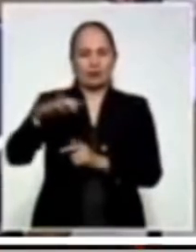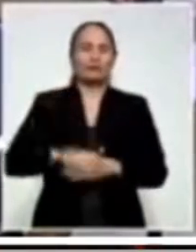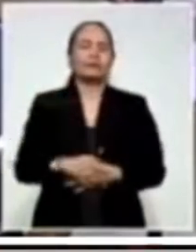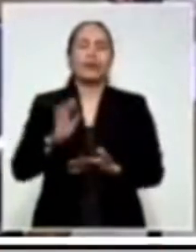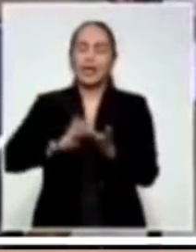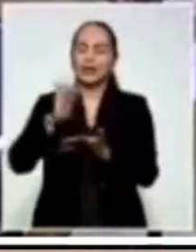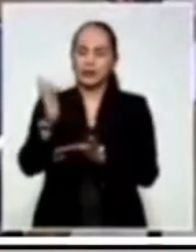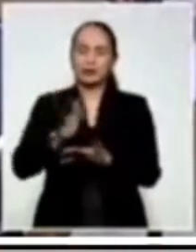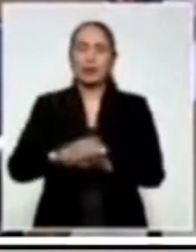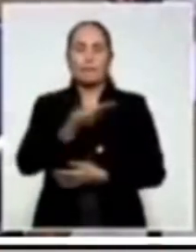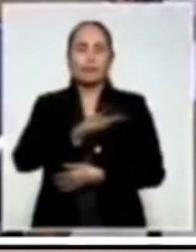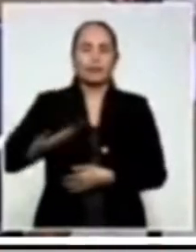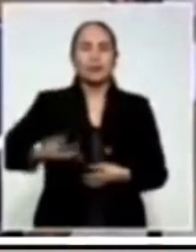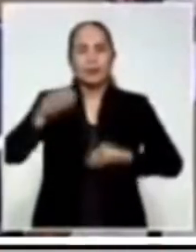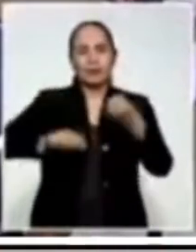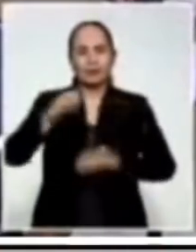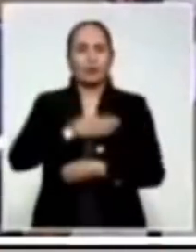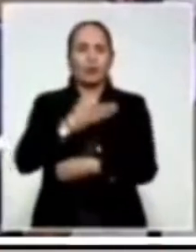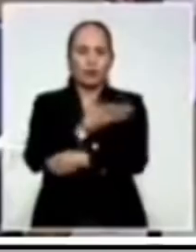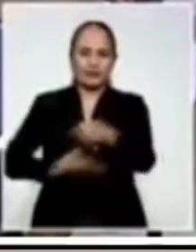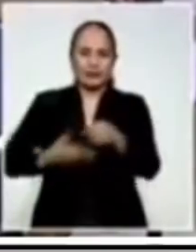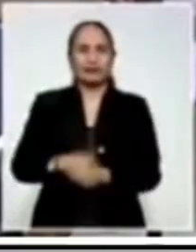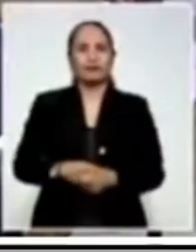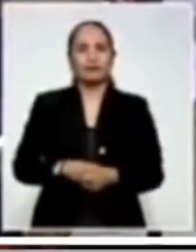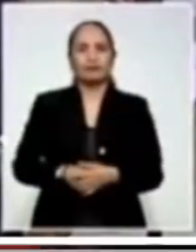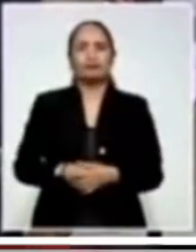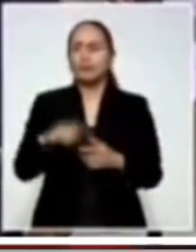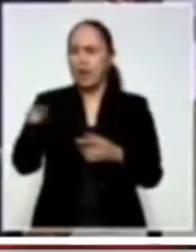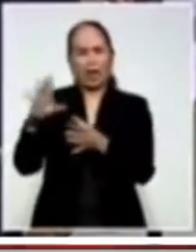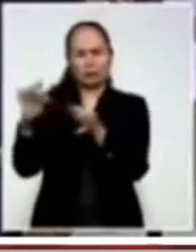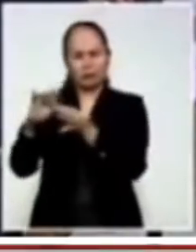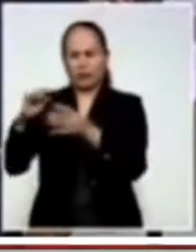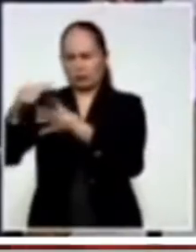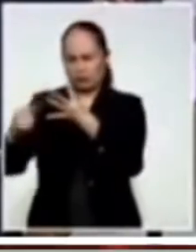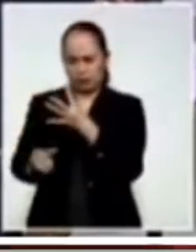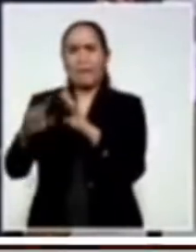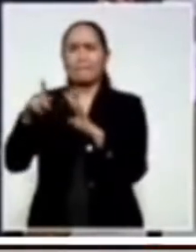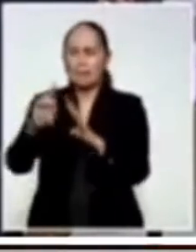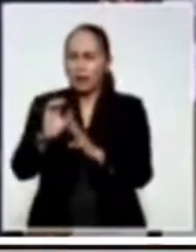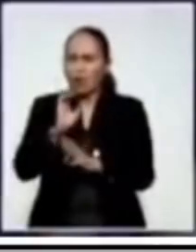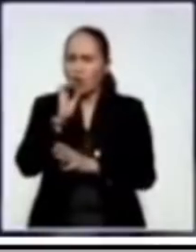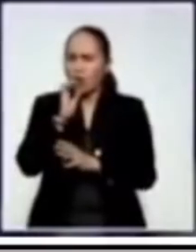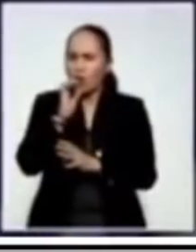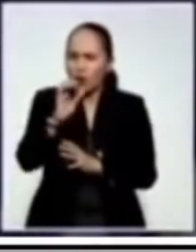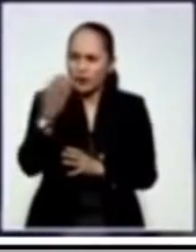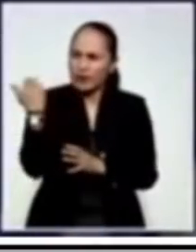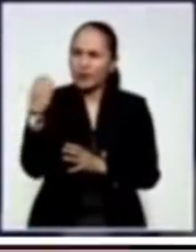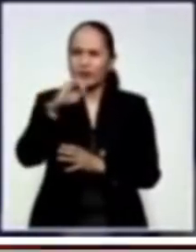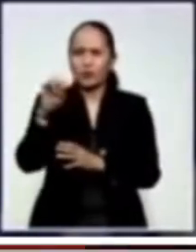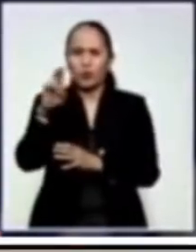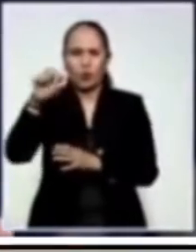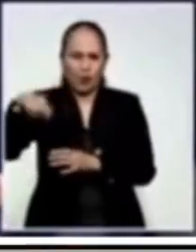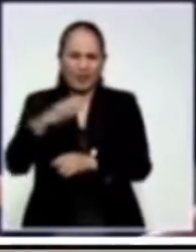Gracias, presidente ministro, buenas tardes. Ya prácticamente lo abordó todo. Nada más un comentario en torno a lo que dijo mi compañero Juan Antonio